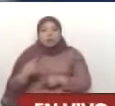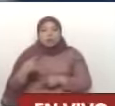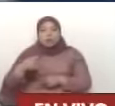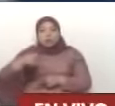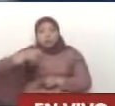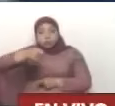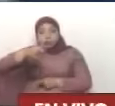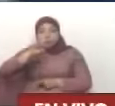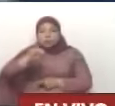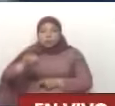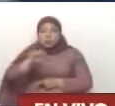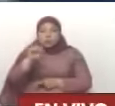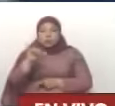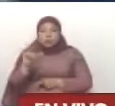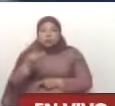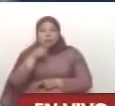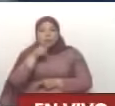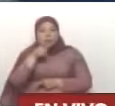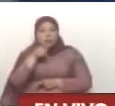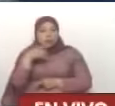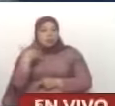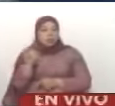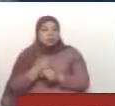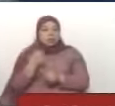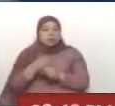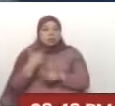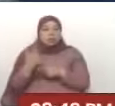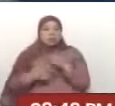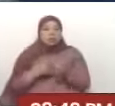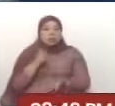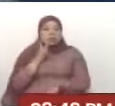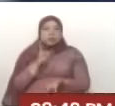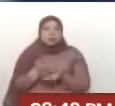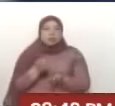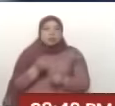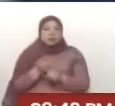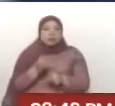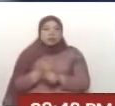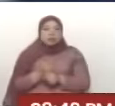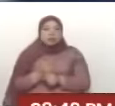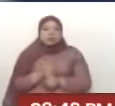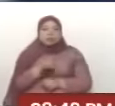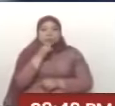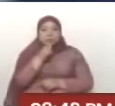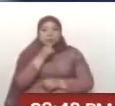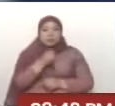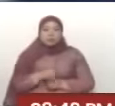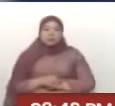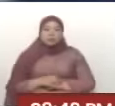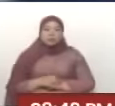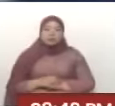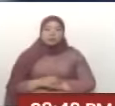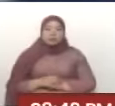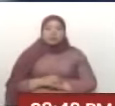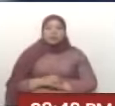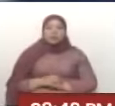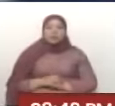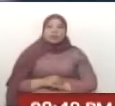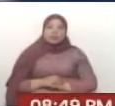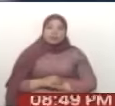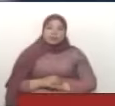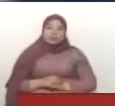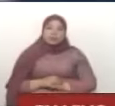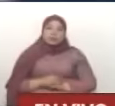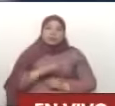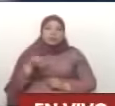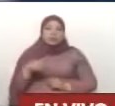Y en ese recorrido usted nos preguntaba, este es el Estadio Monumental de Maturín construido cuando nuestro comandante Chávez en la Copa América. Ahí